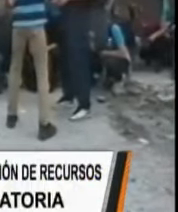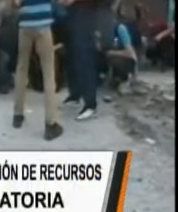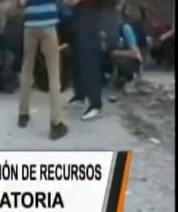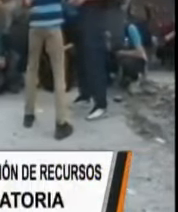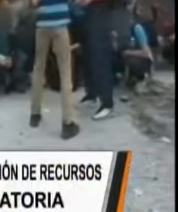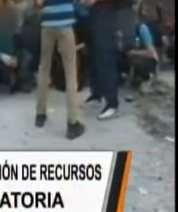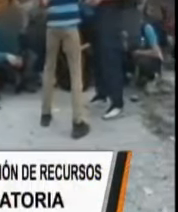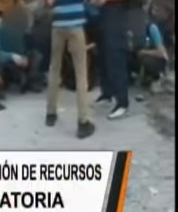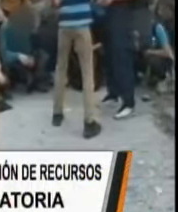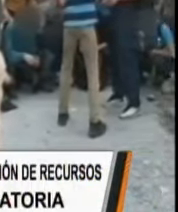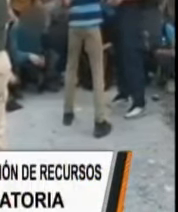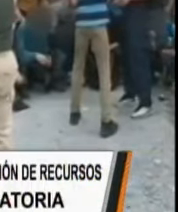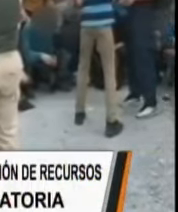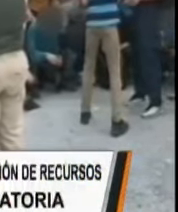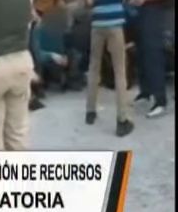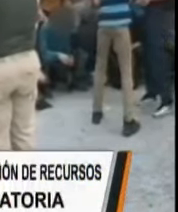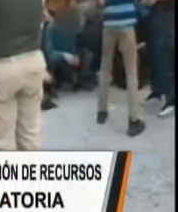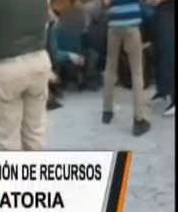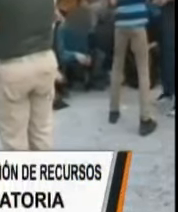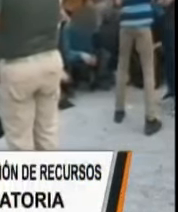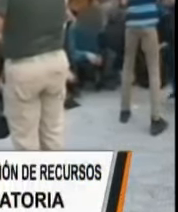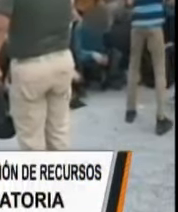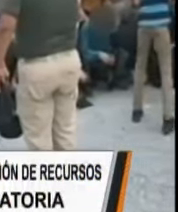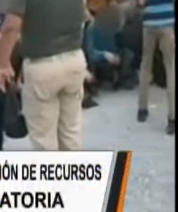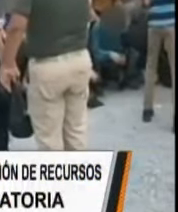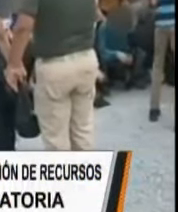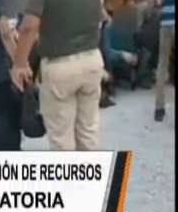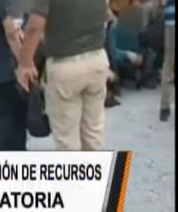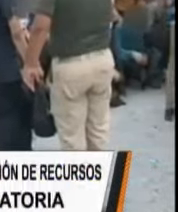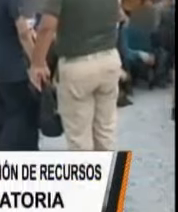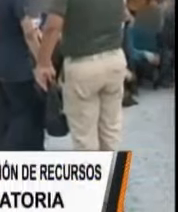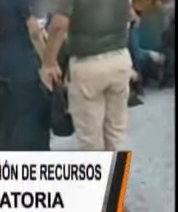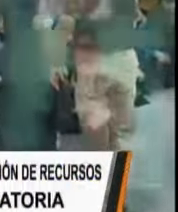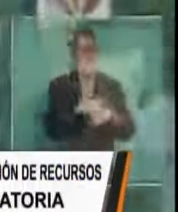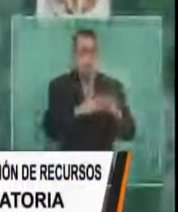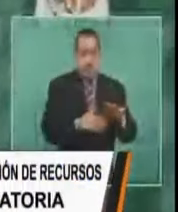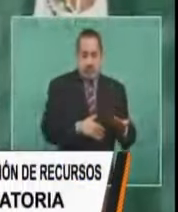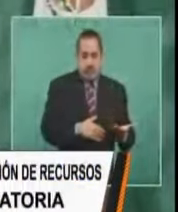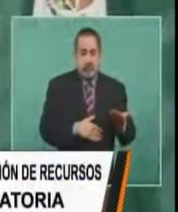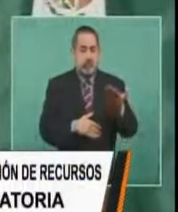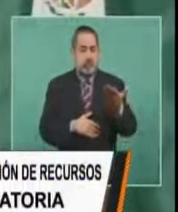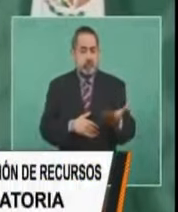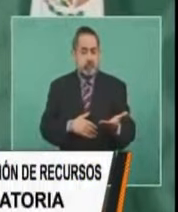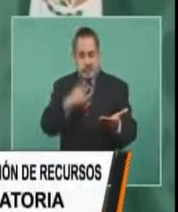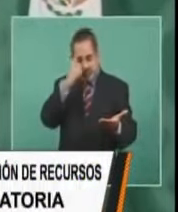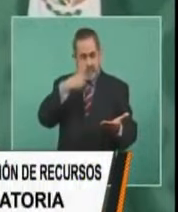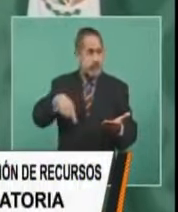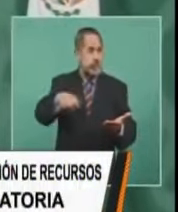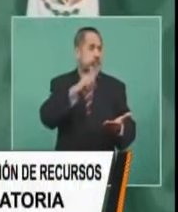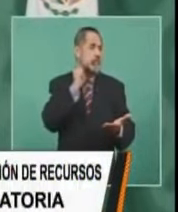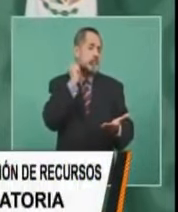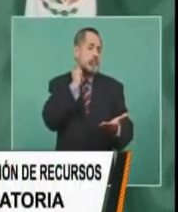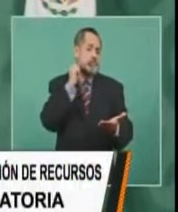porque tienen que presentar la propuesta al Senado